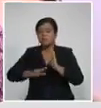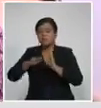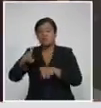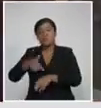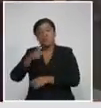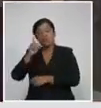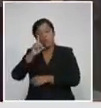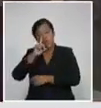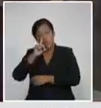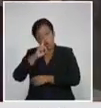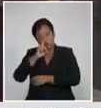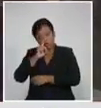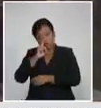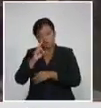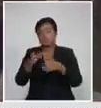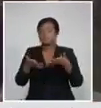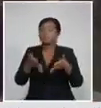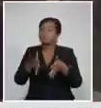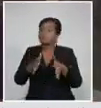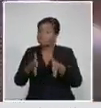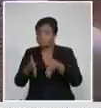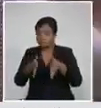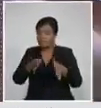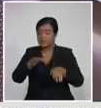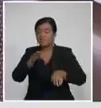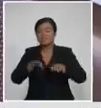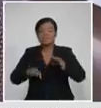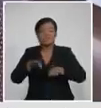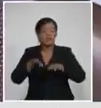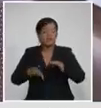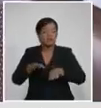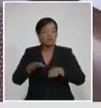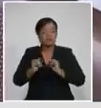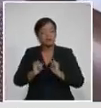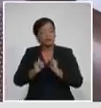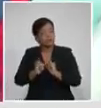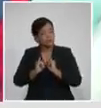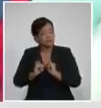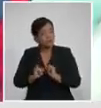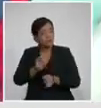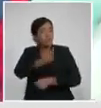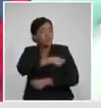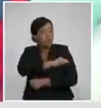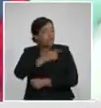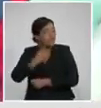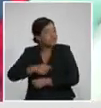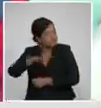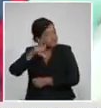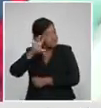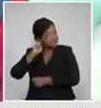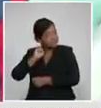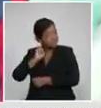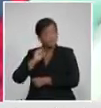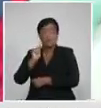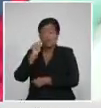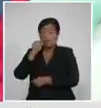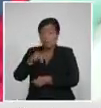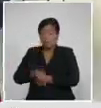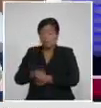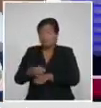posiblemente. Posiblemente, ahora esto va a depender de los datos, la población tiene que entender, ¿no? Ahora, precisamente dada la